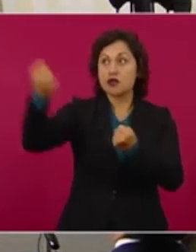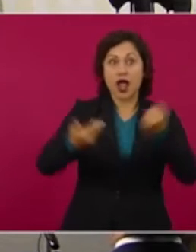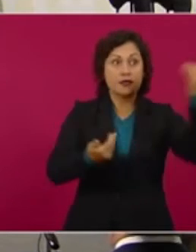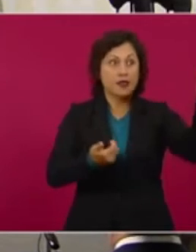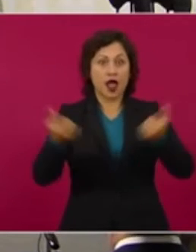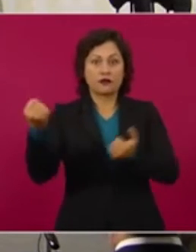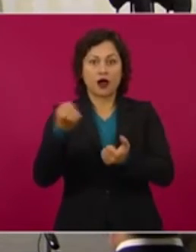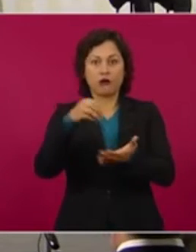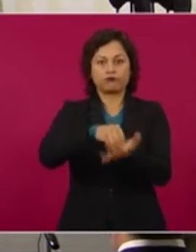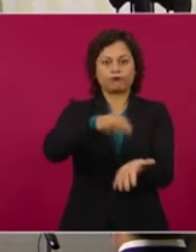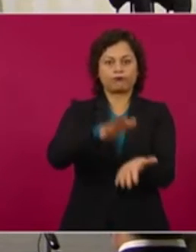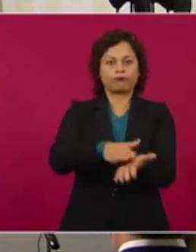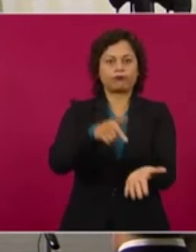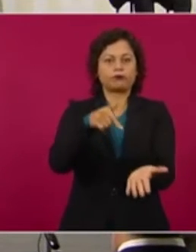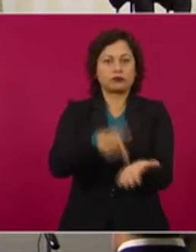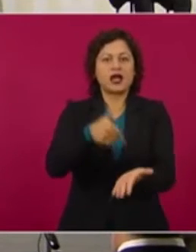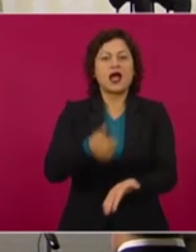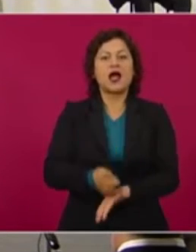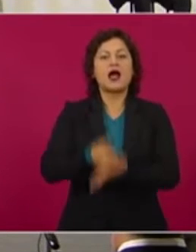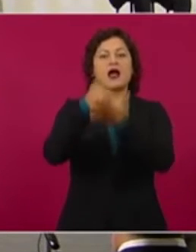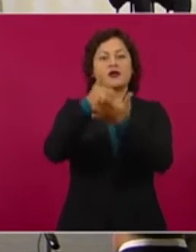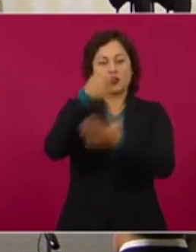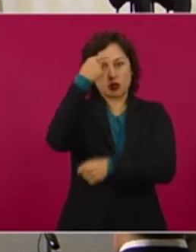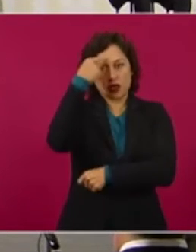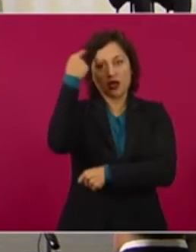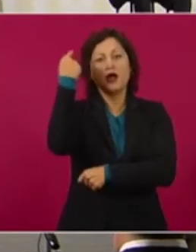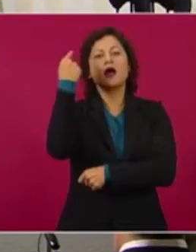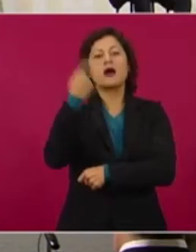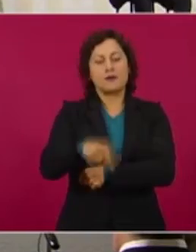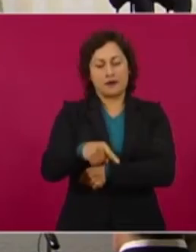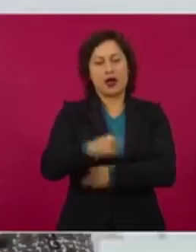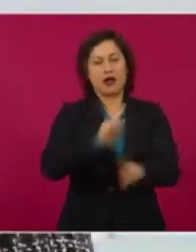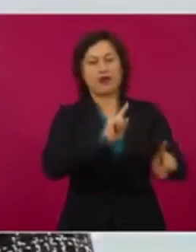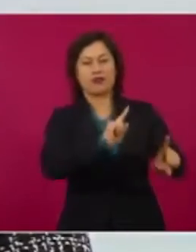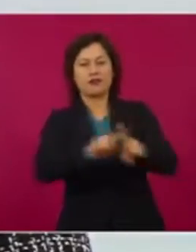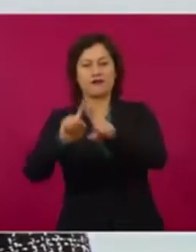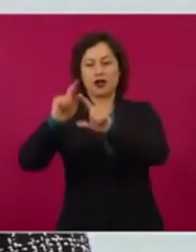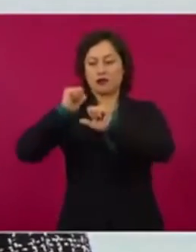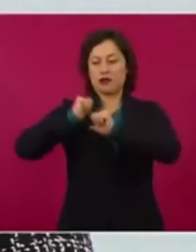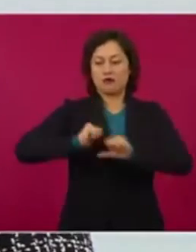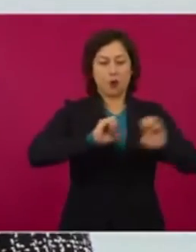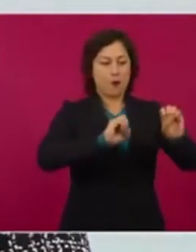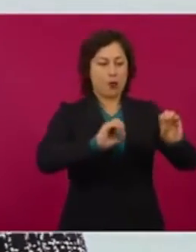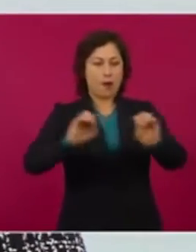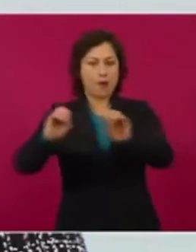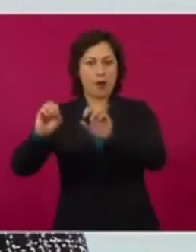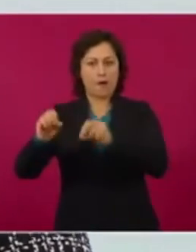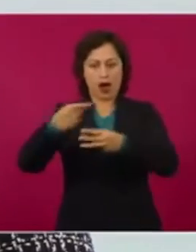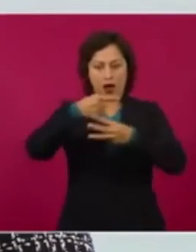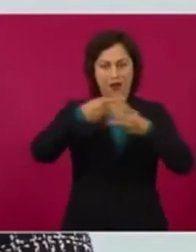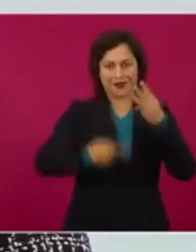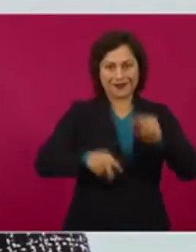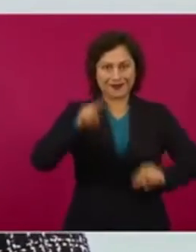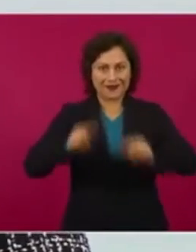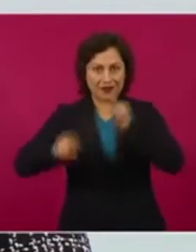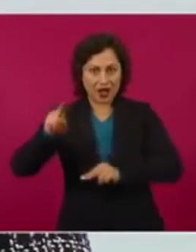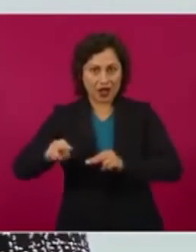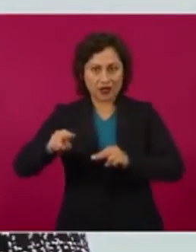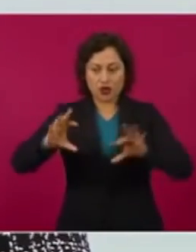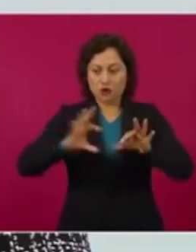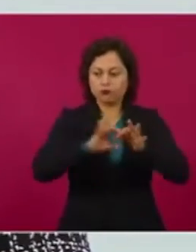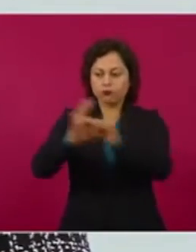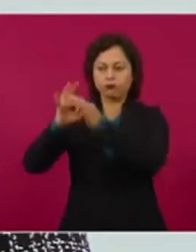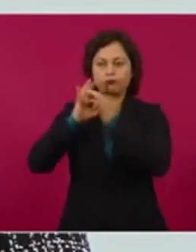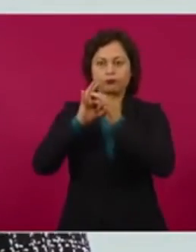permitirá compartir la información entre los 3 órdenes de gobierno para generar inteligencia y evitar